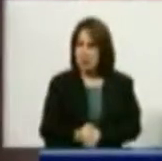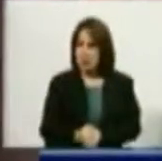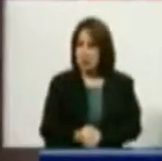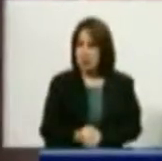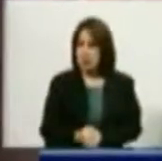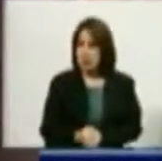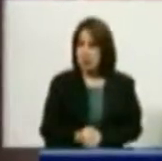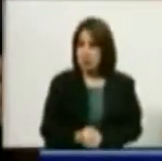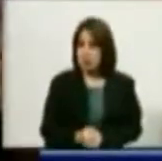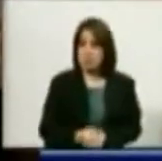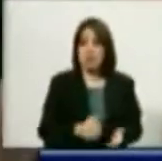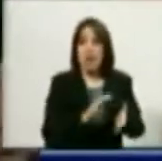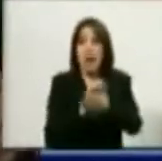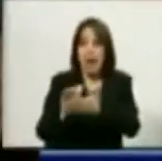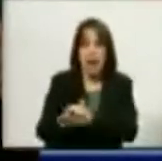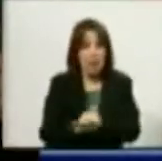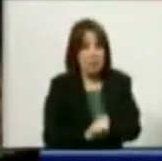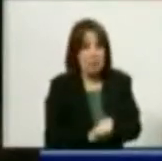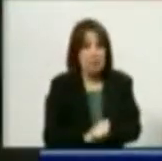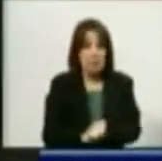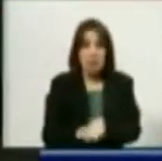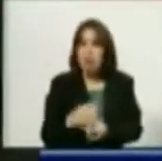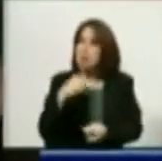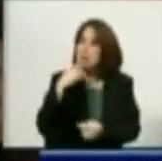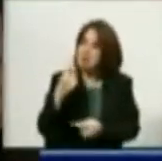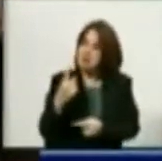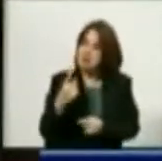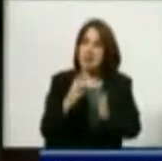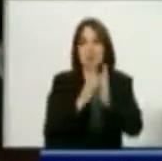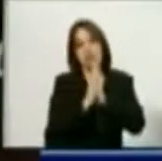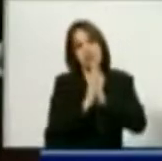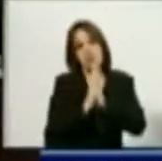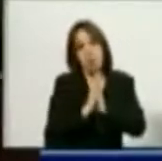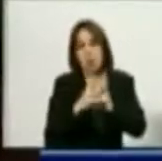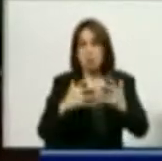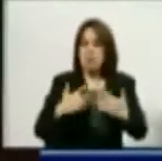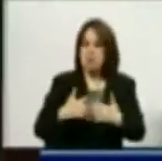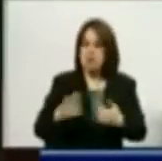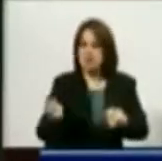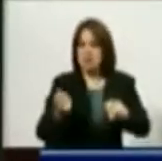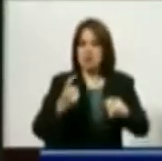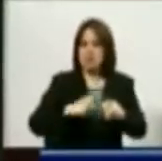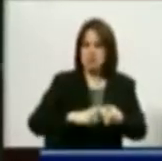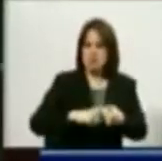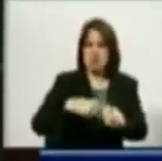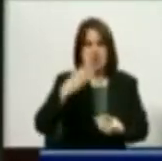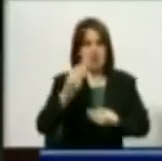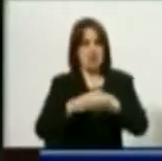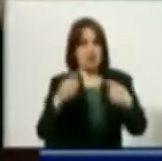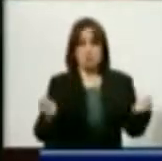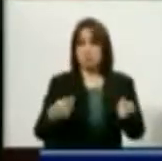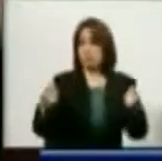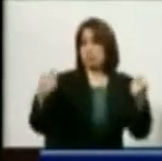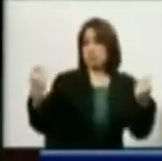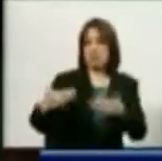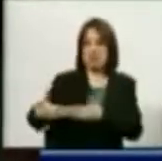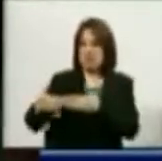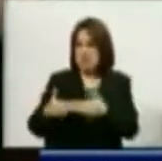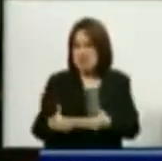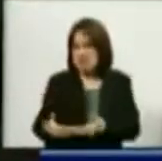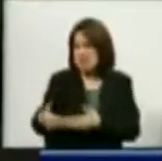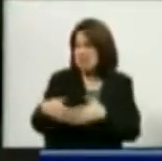hay amigos por allá que me recomiendan que si contratar una empresa de esas que hacen Lobby en Estados Unidos No no